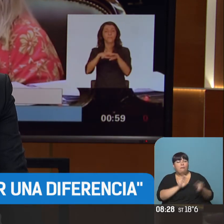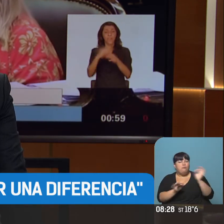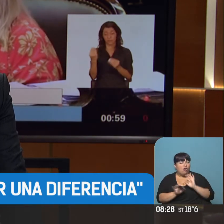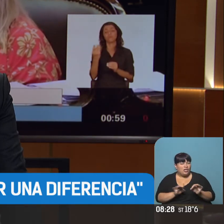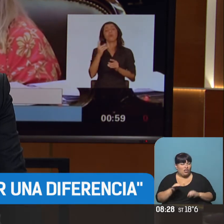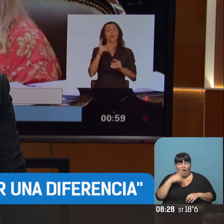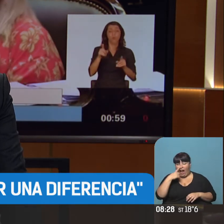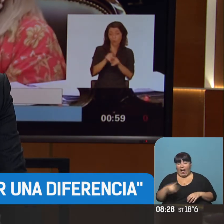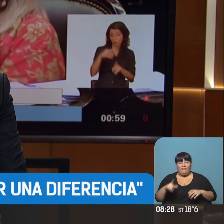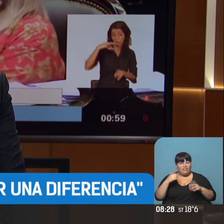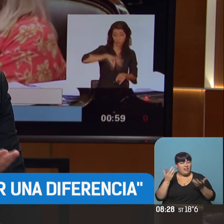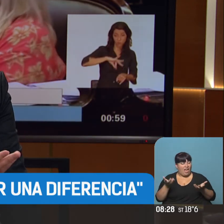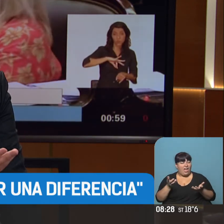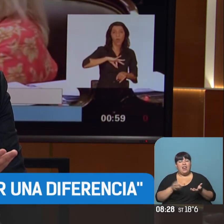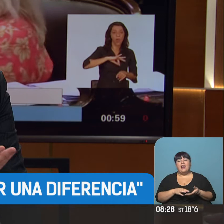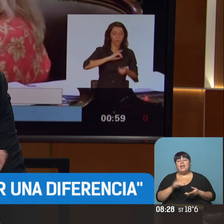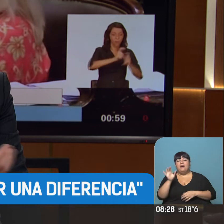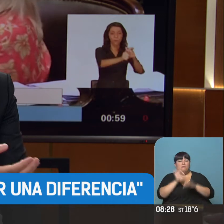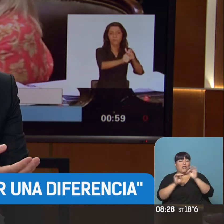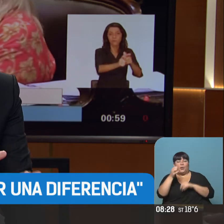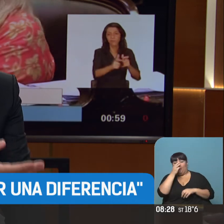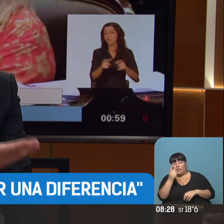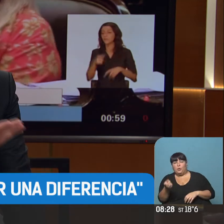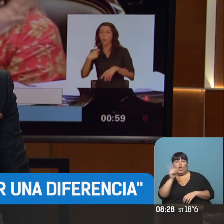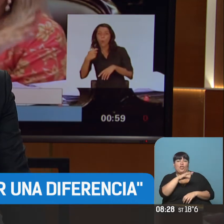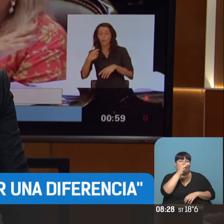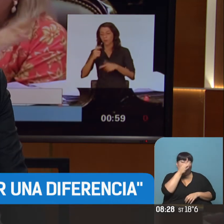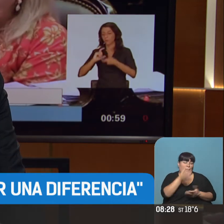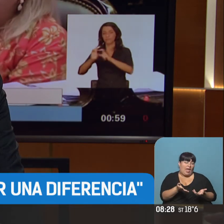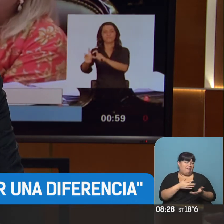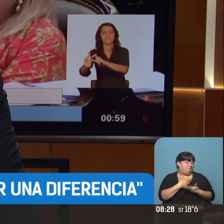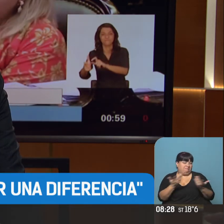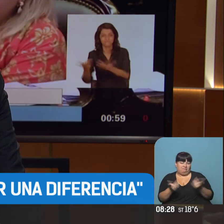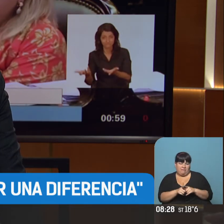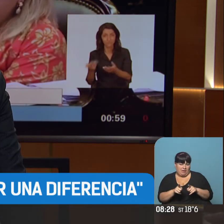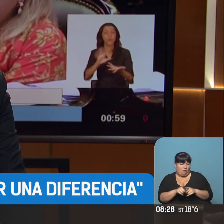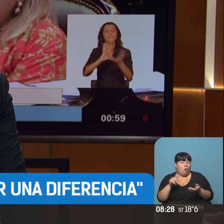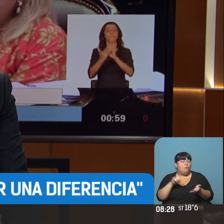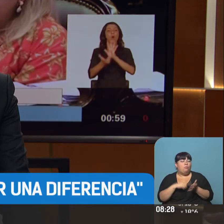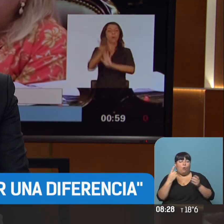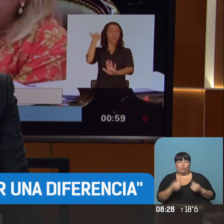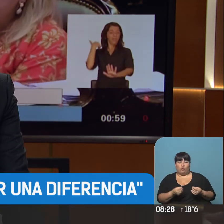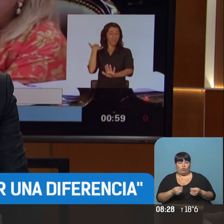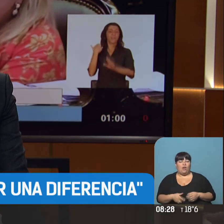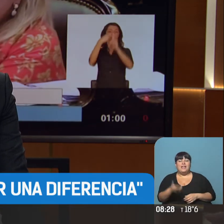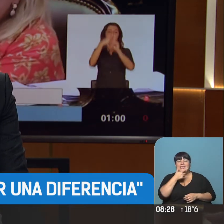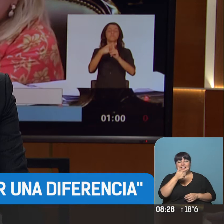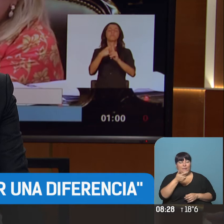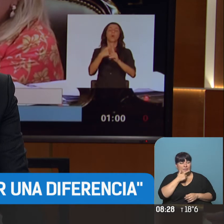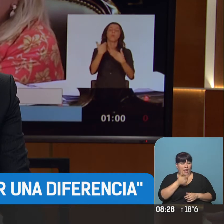al final del año, una fórmula hubiera dado 21, la otra 20, es lo mismo. El problema es que en